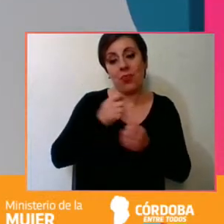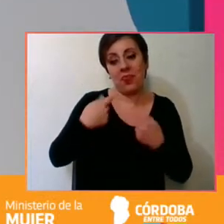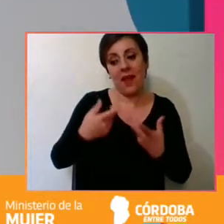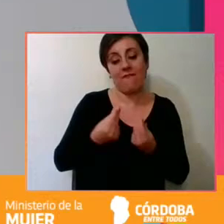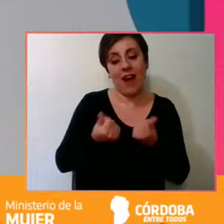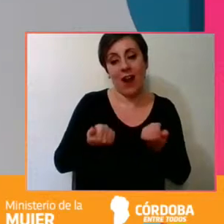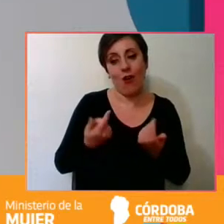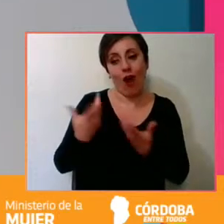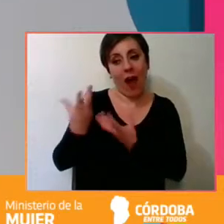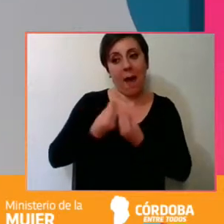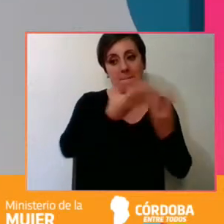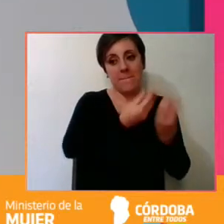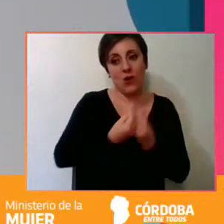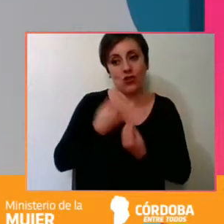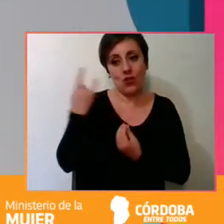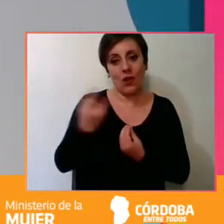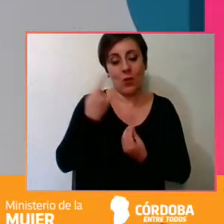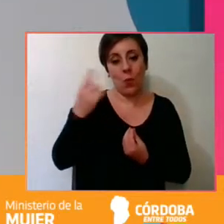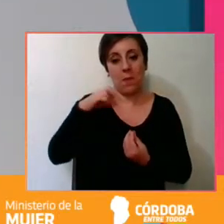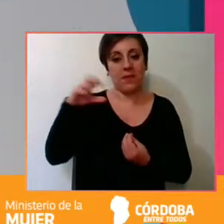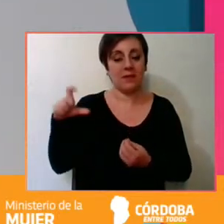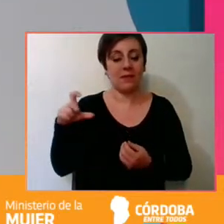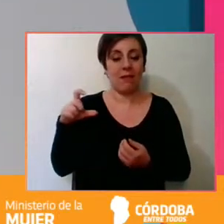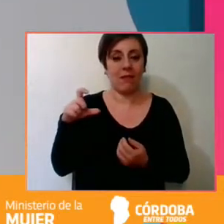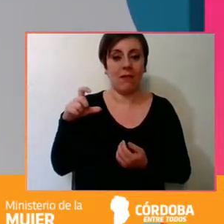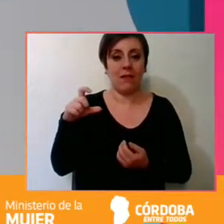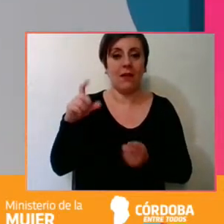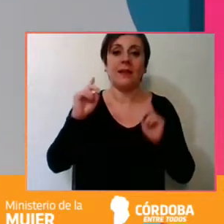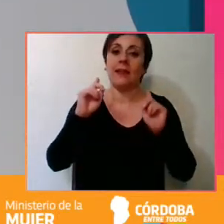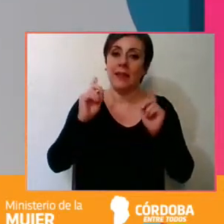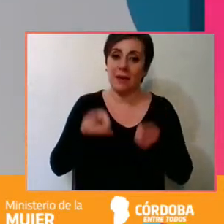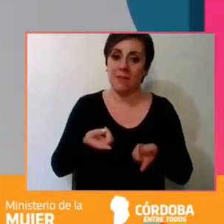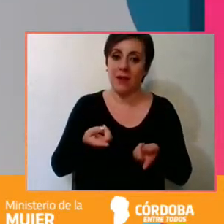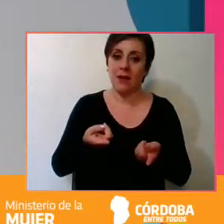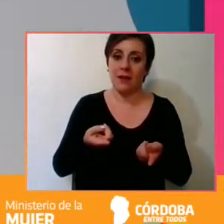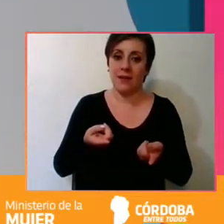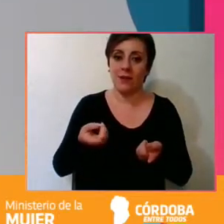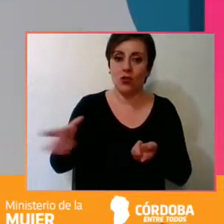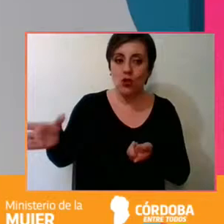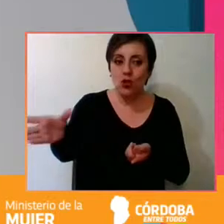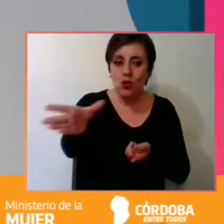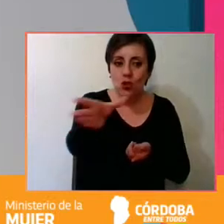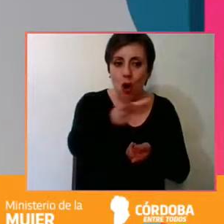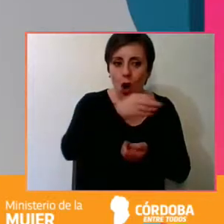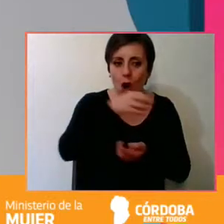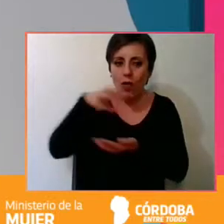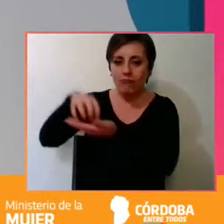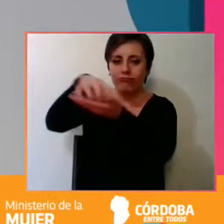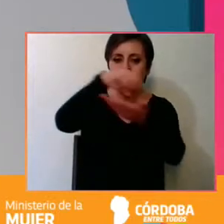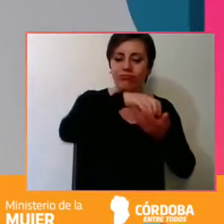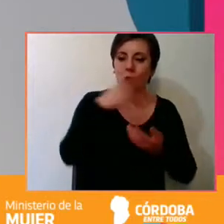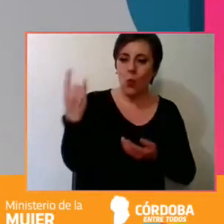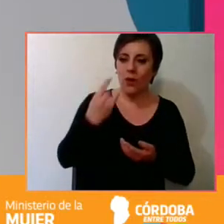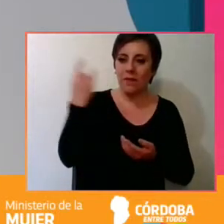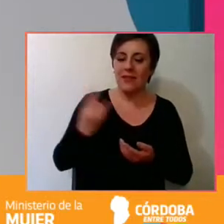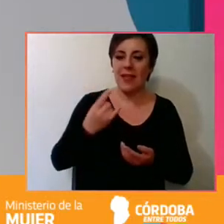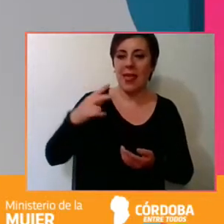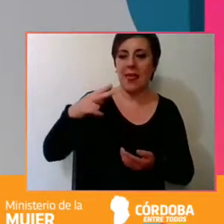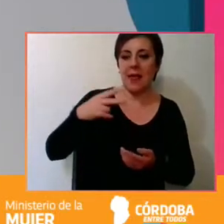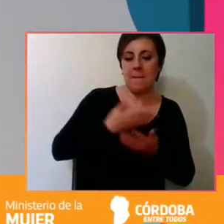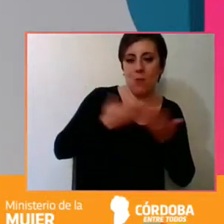apoyos de la Universidad Provincial de Córdoba, pero también de todas las universidades públicas y privadas de